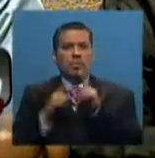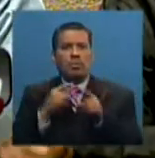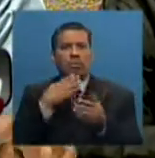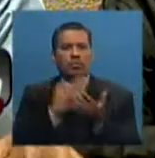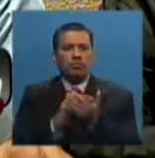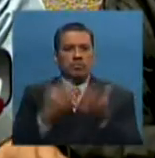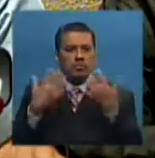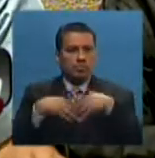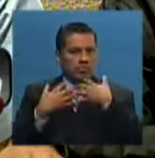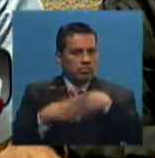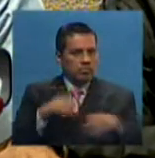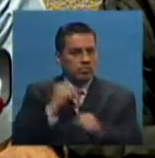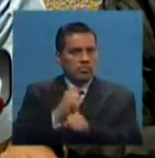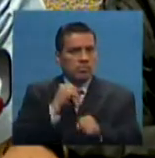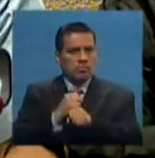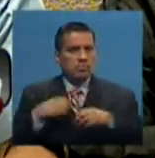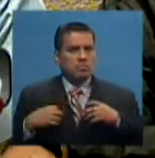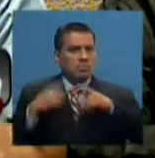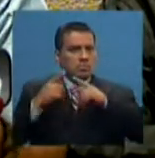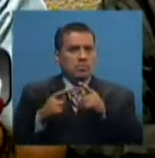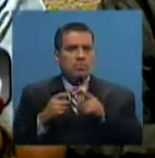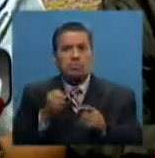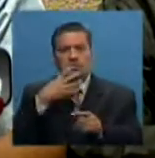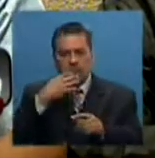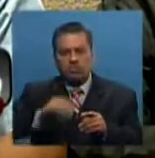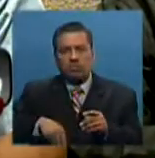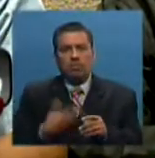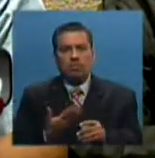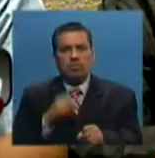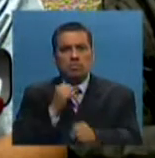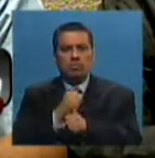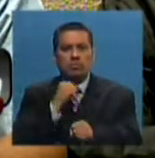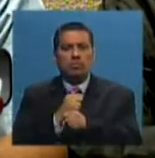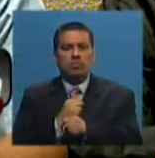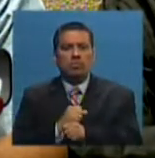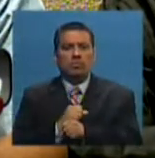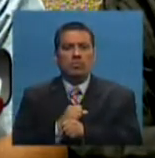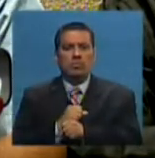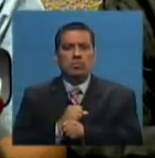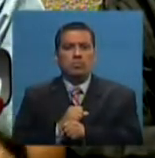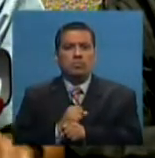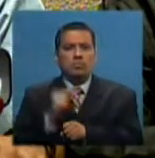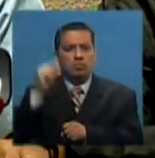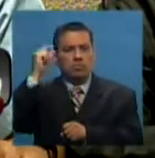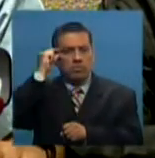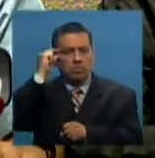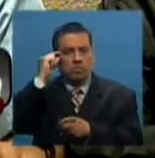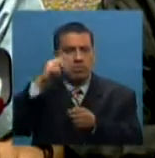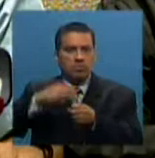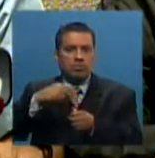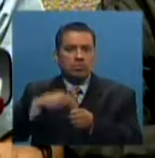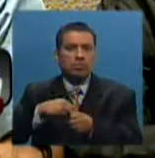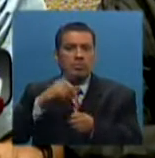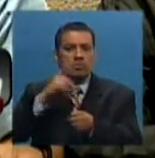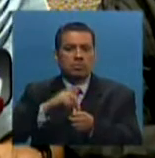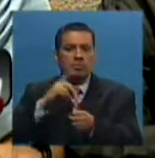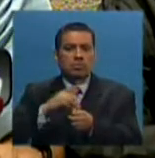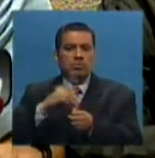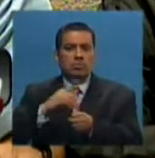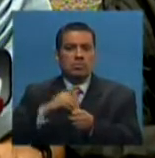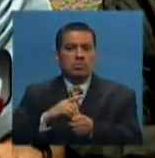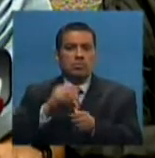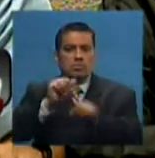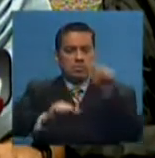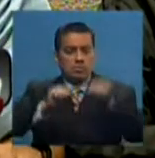las empresas que se encuentran trabajando en esto, que tienen una altísima capacidad para recibir data. Adicionalmente a esto tenemos los mismos